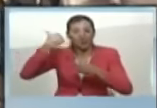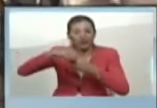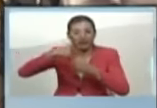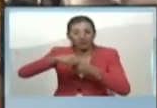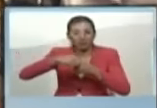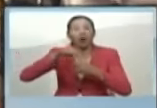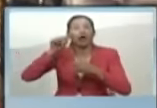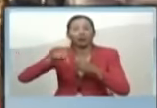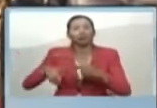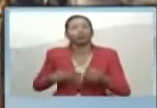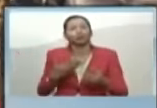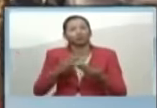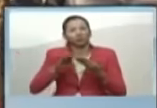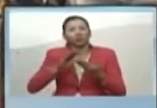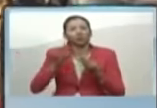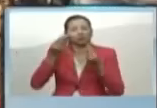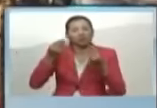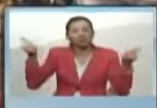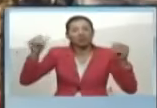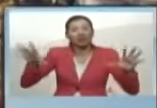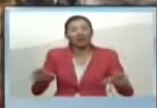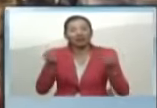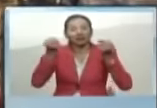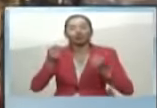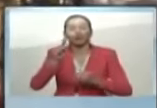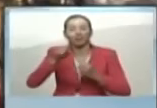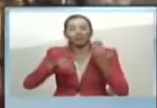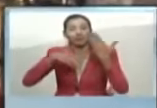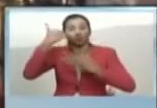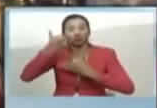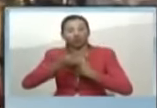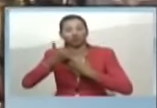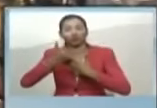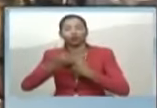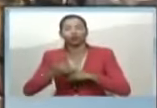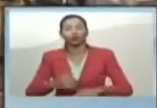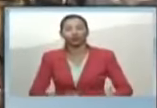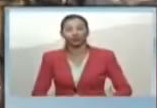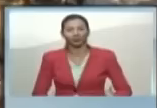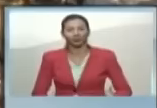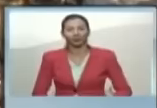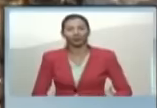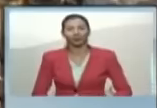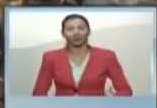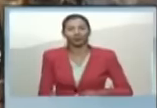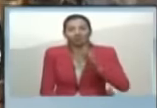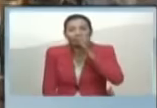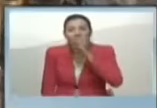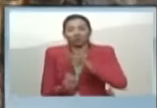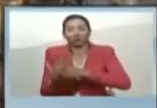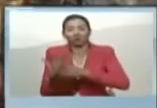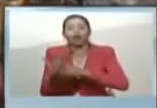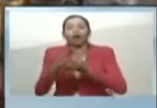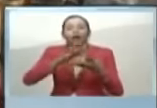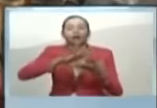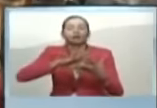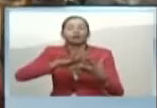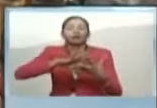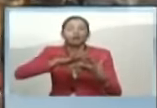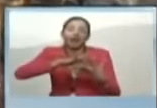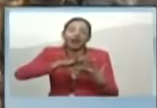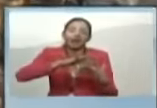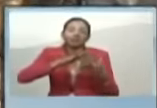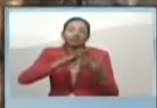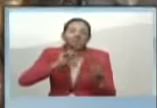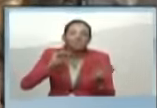servir como proyecto para la refundación de la frontera de paz con Colombia, y se trata